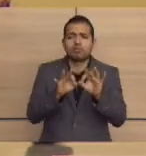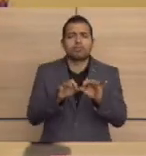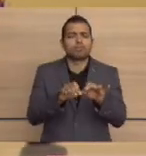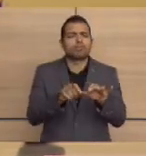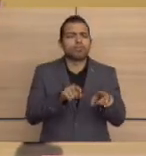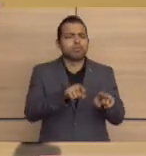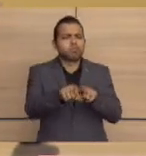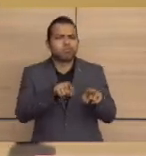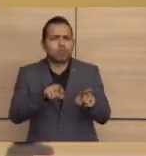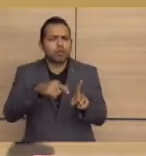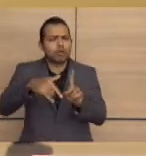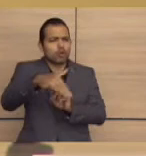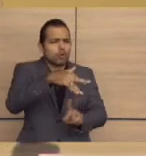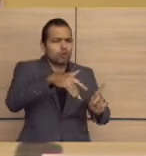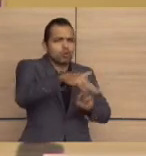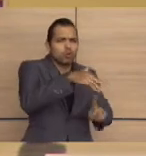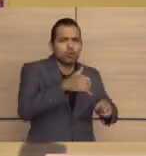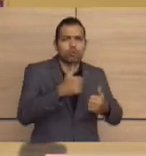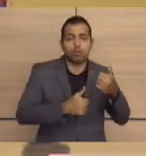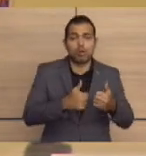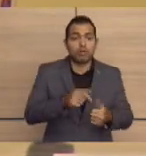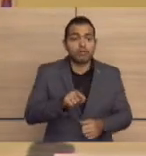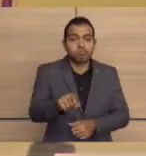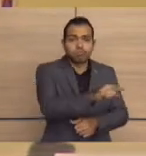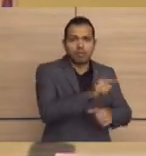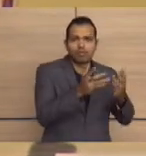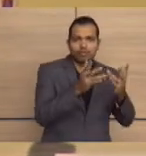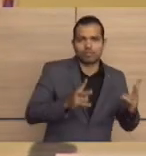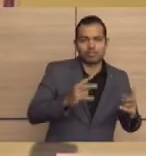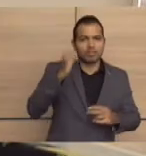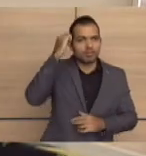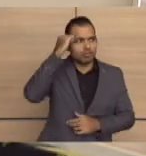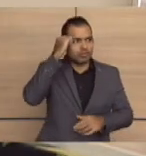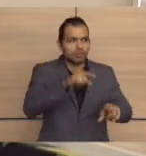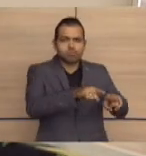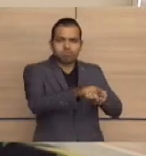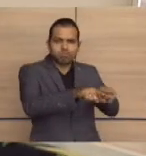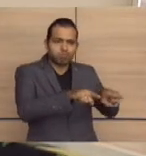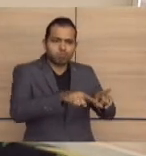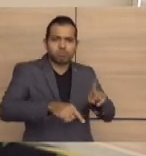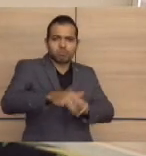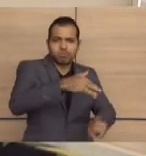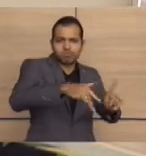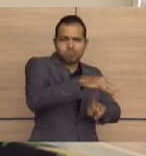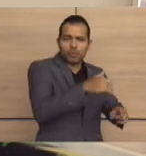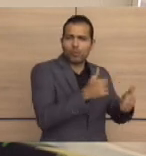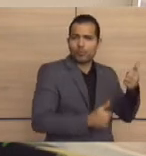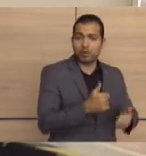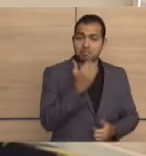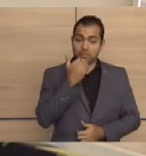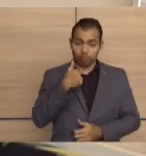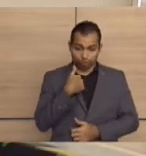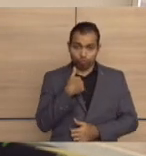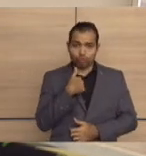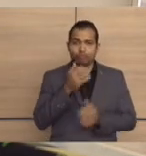contextos que viven las personas, los estudiantes, los profesores. Yo vengo de Bogotá, de la localidad de Usme, al sur de la